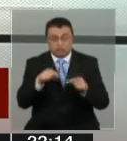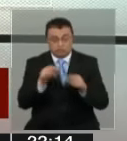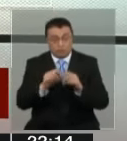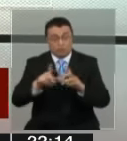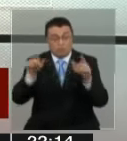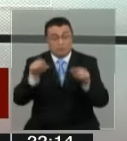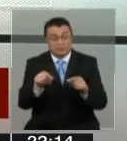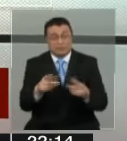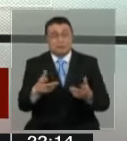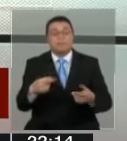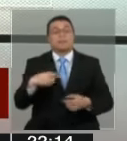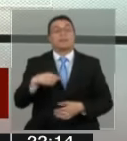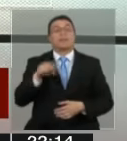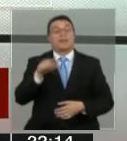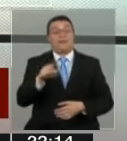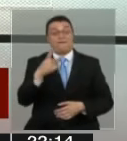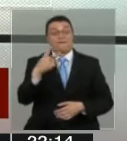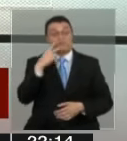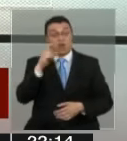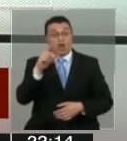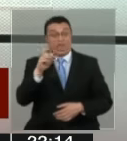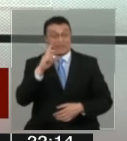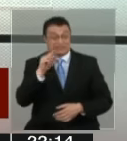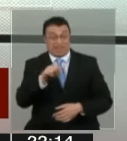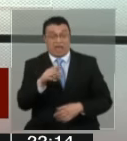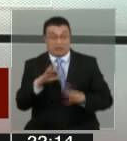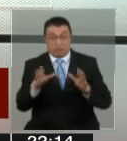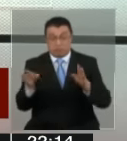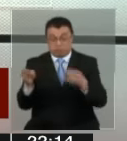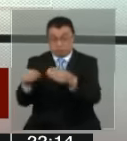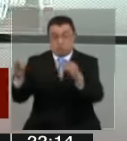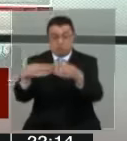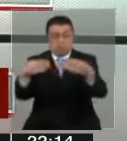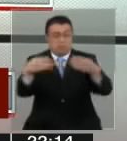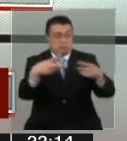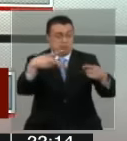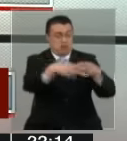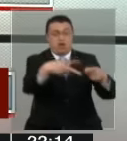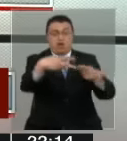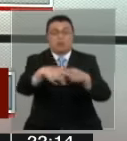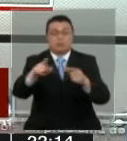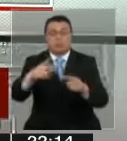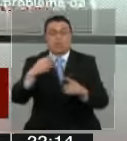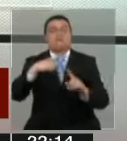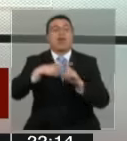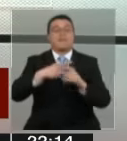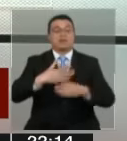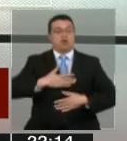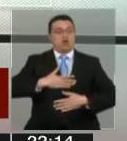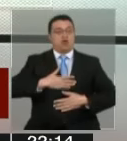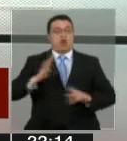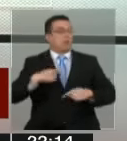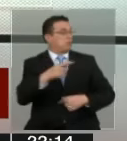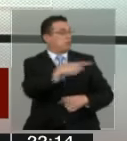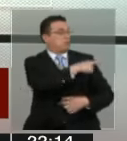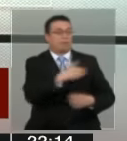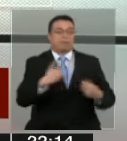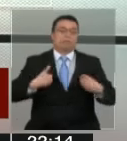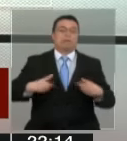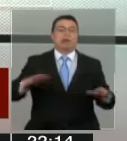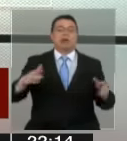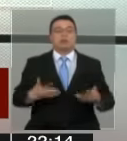forma. Pero fíjate que la violencia que ellos ejercen para obtener ese beneficio al final es de un beneficio para ellos y que no lo van a obtener el resto de la